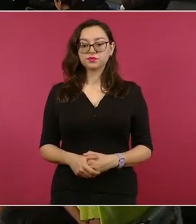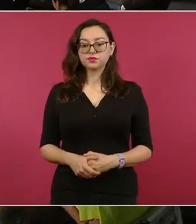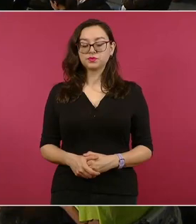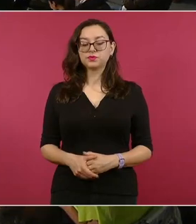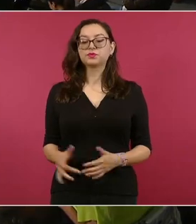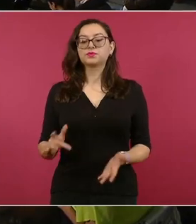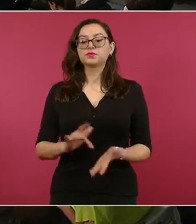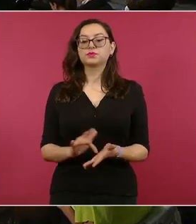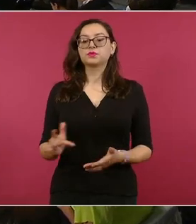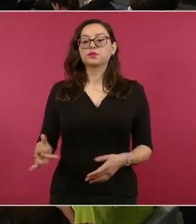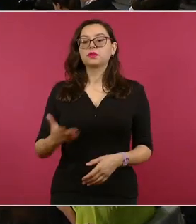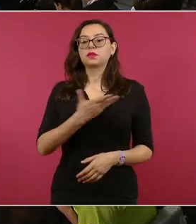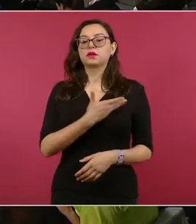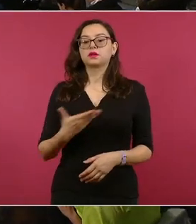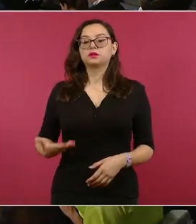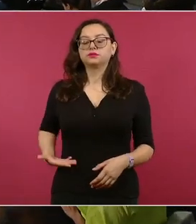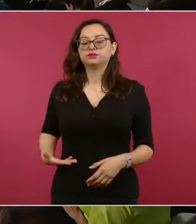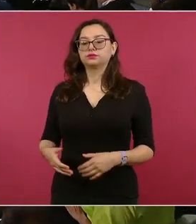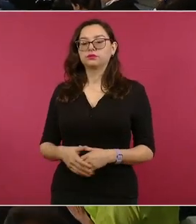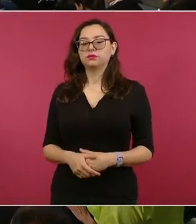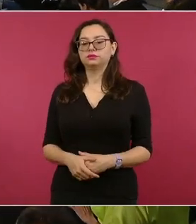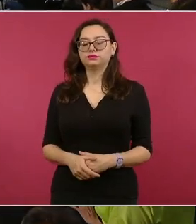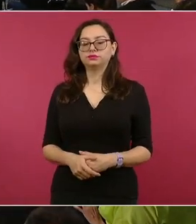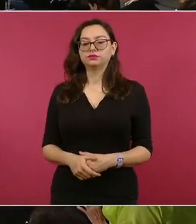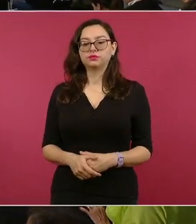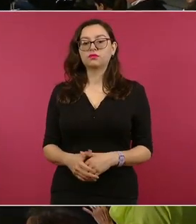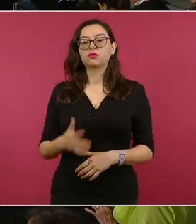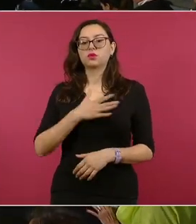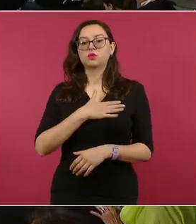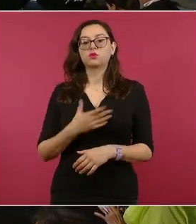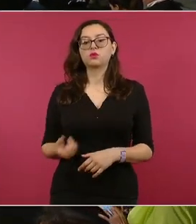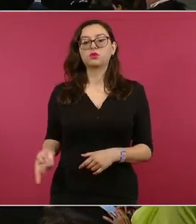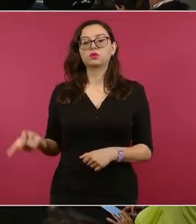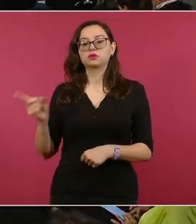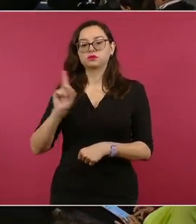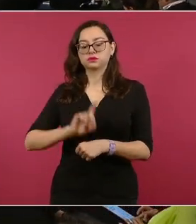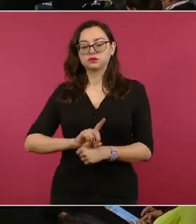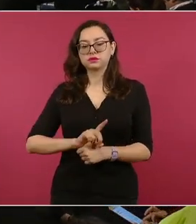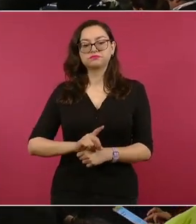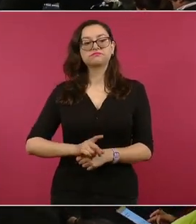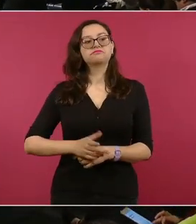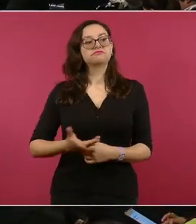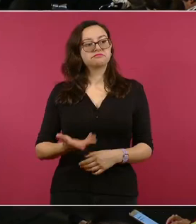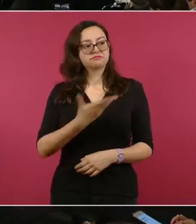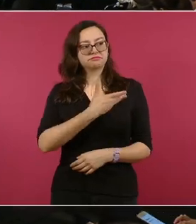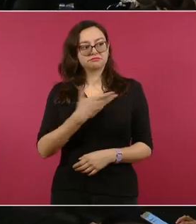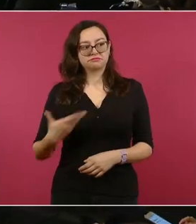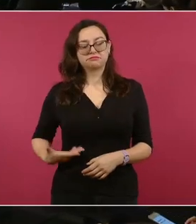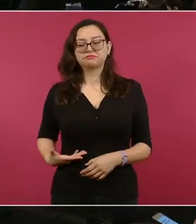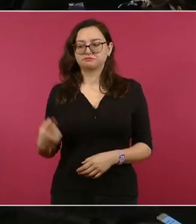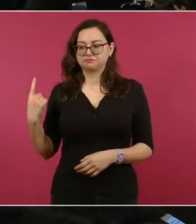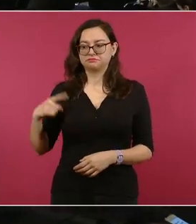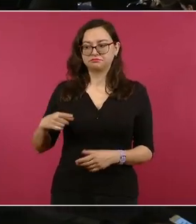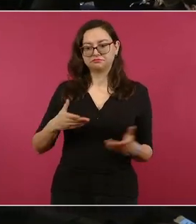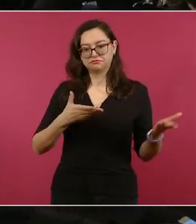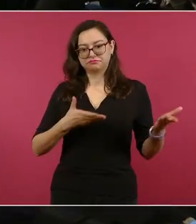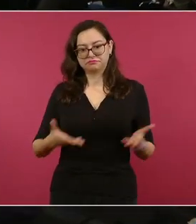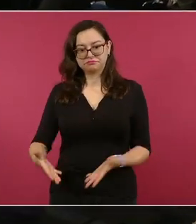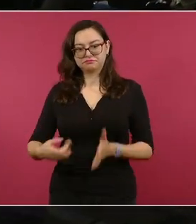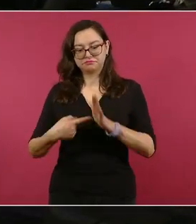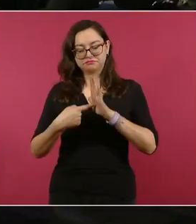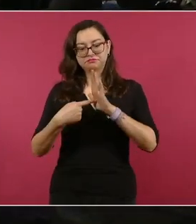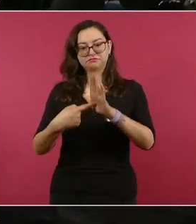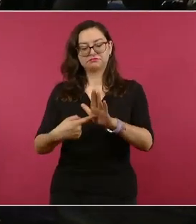Muchas gracias y muy buenos días. Estamos aquí por instrucciones del señor presidente, fieles a nuestra tradición